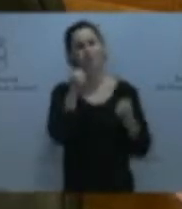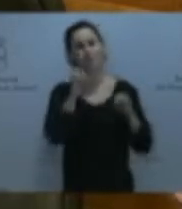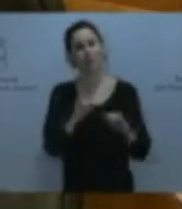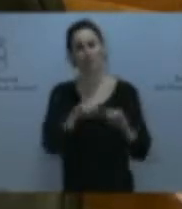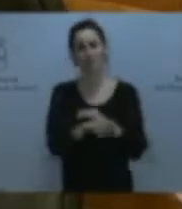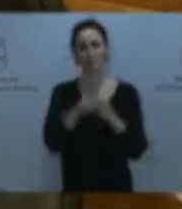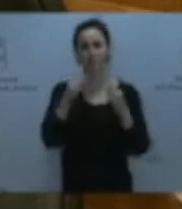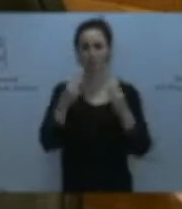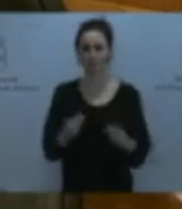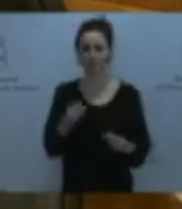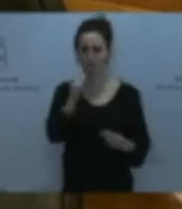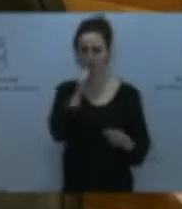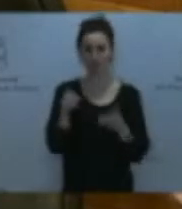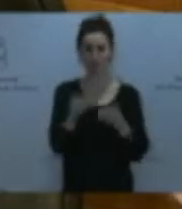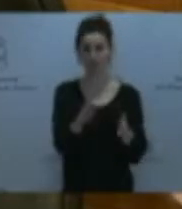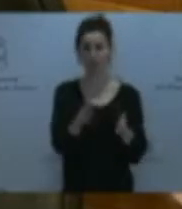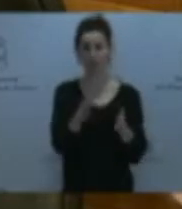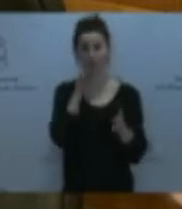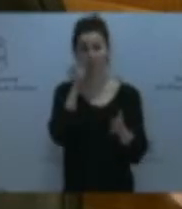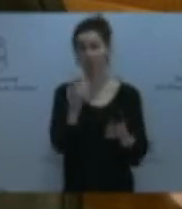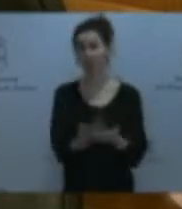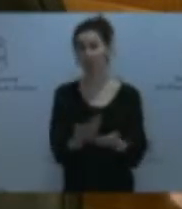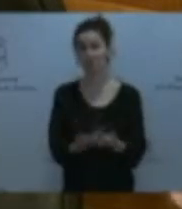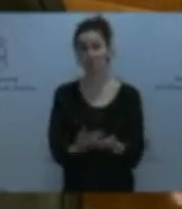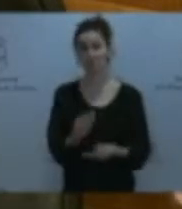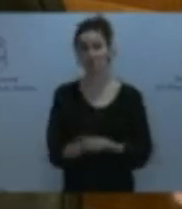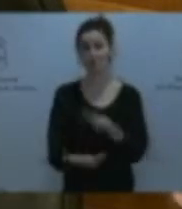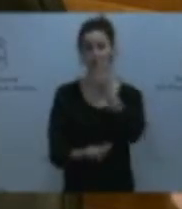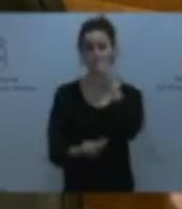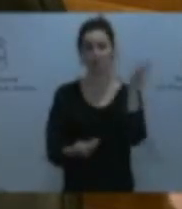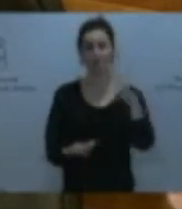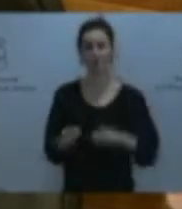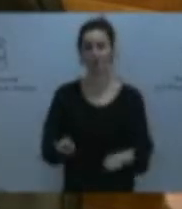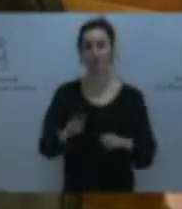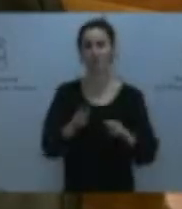gestión de nuestros ríos si luego no se demuestran con hechos y resultados ese interés.